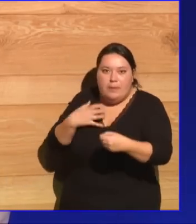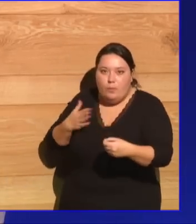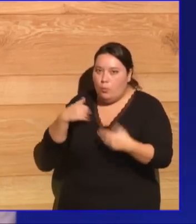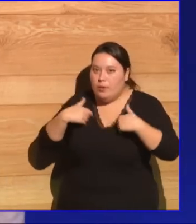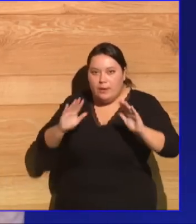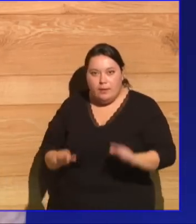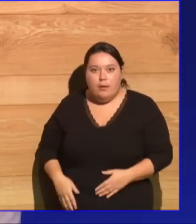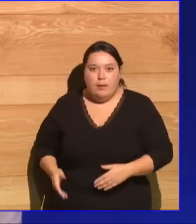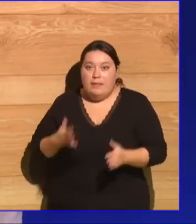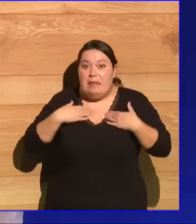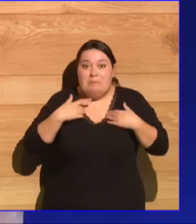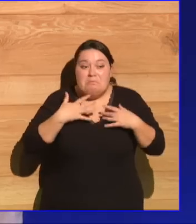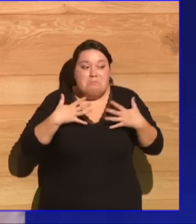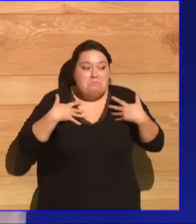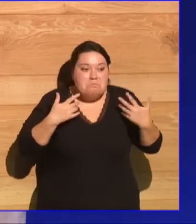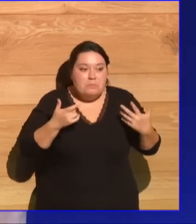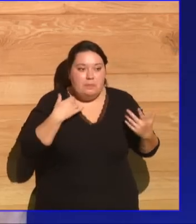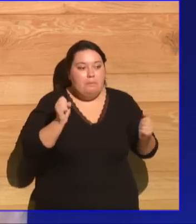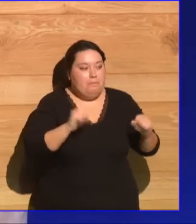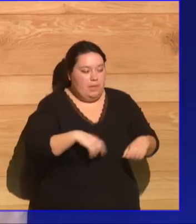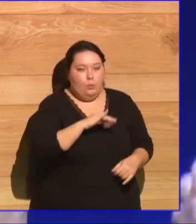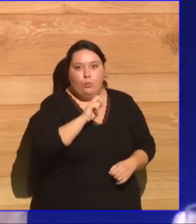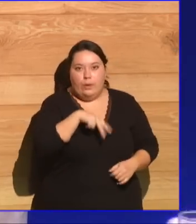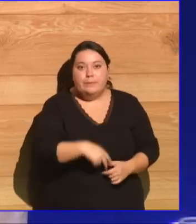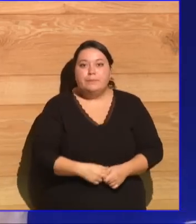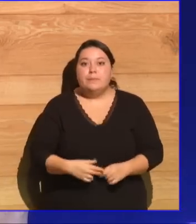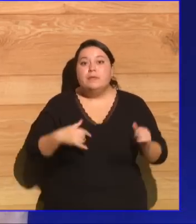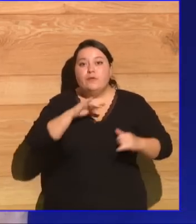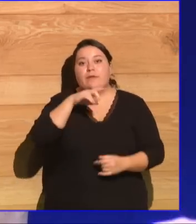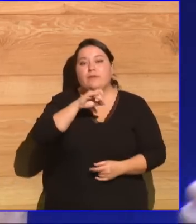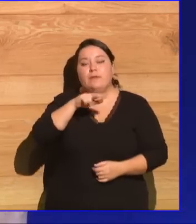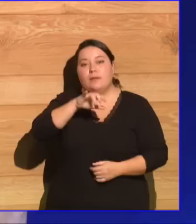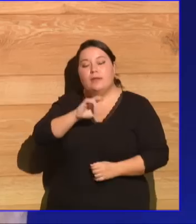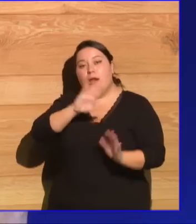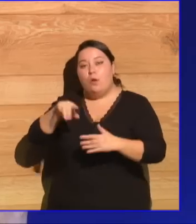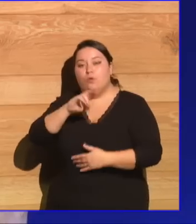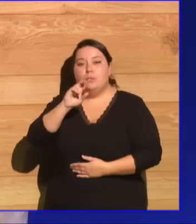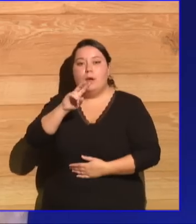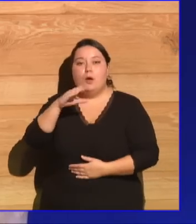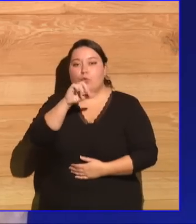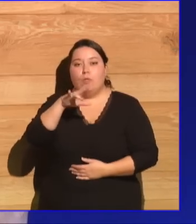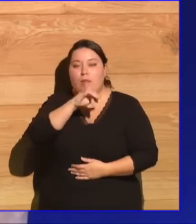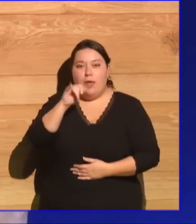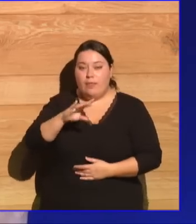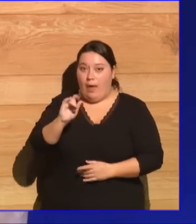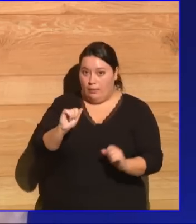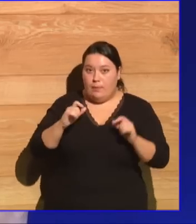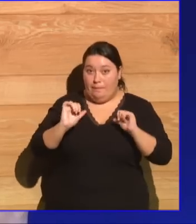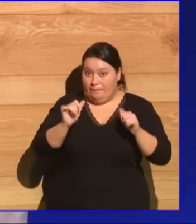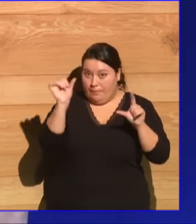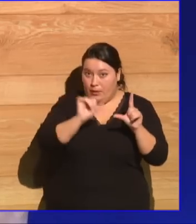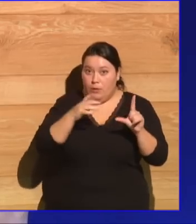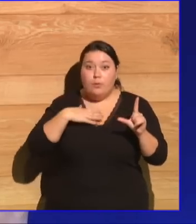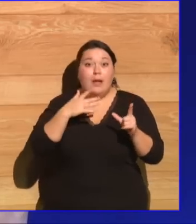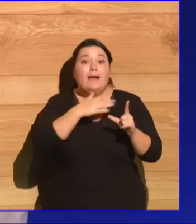Y de repente. Vale, Juan. Entonces, Indiana Jones y la última cruzada como película. ¿Te